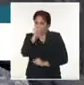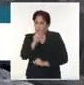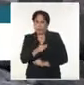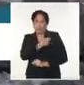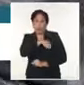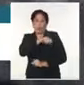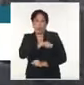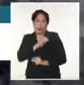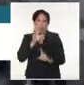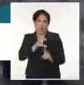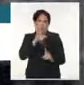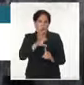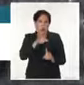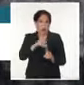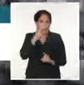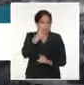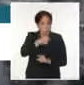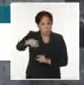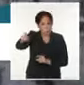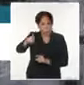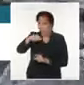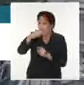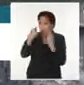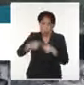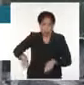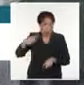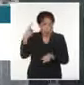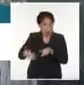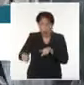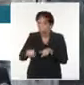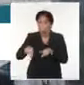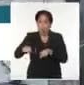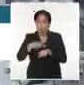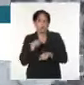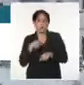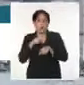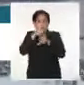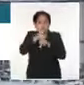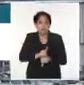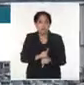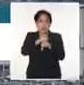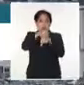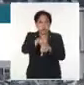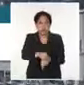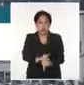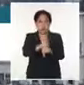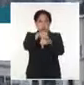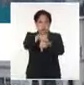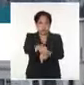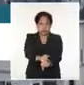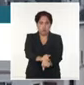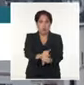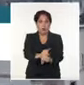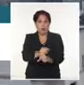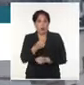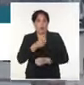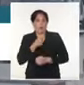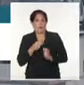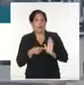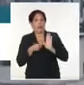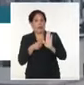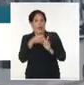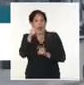población sobreviviente con órdenes de evacuación previo al avance de sus tanques. El movimiento de resistencia islámica Hamas, presente en la